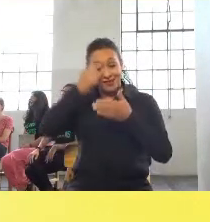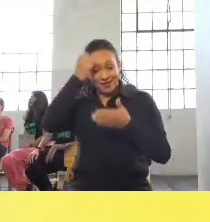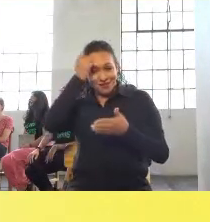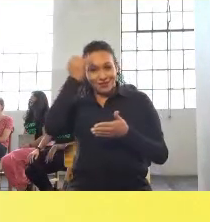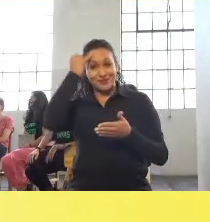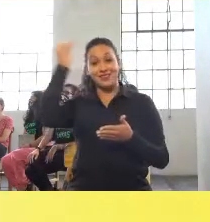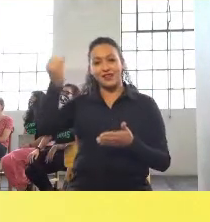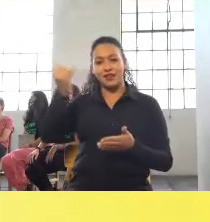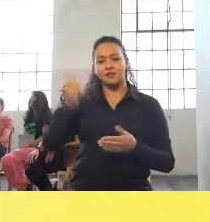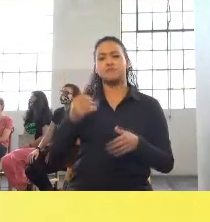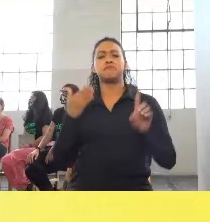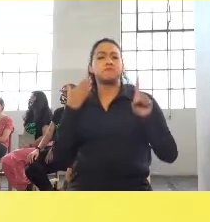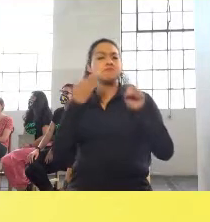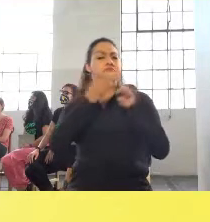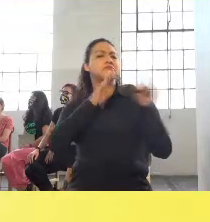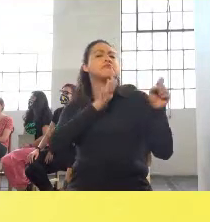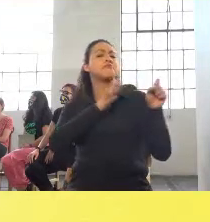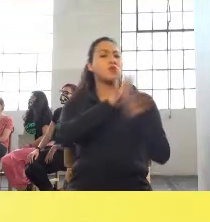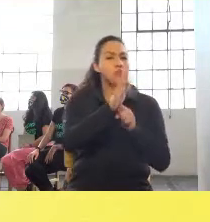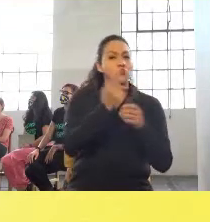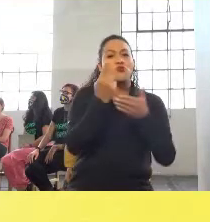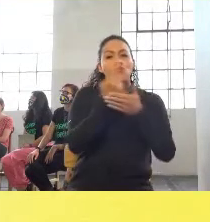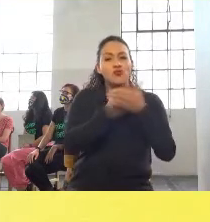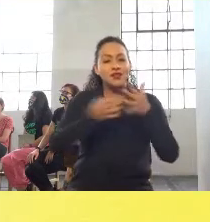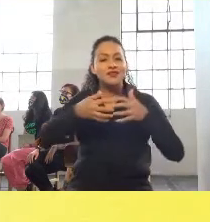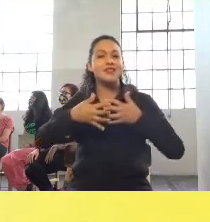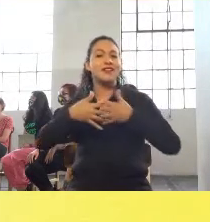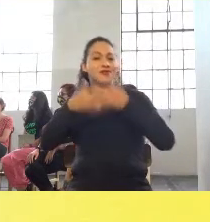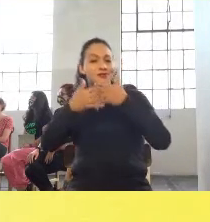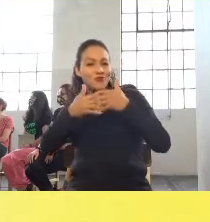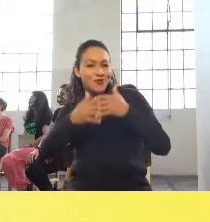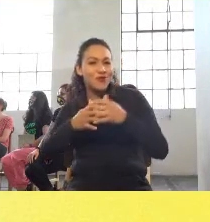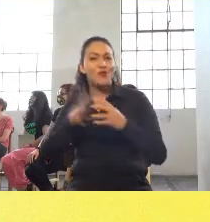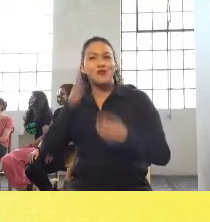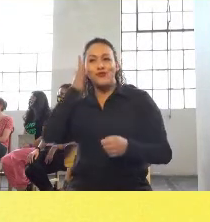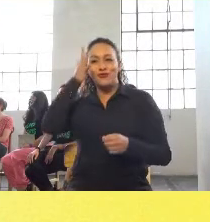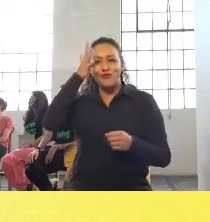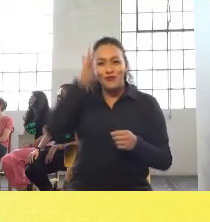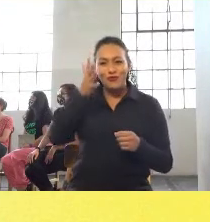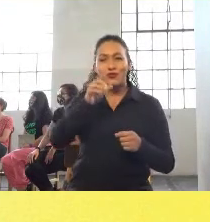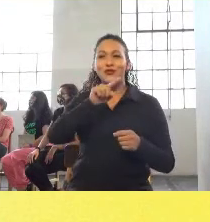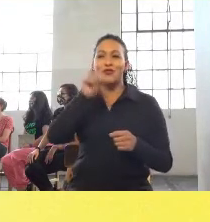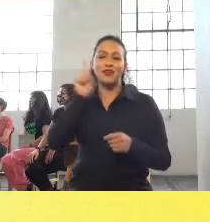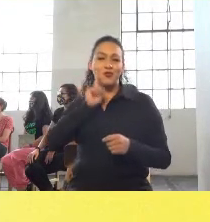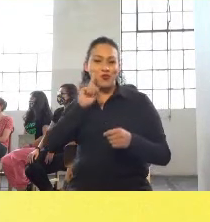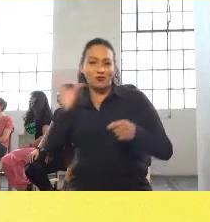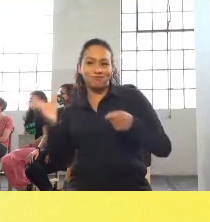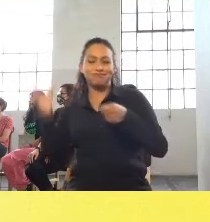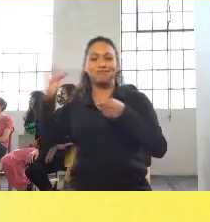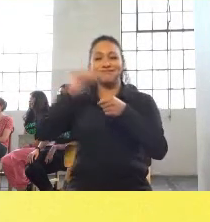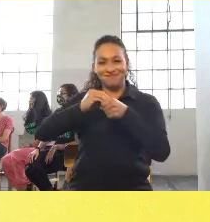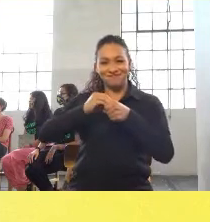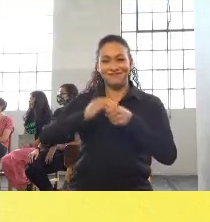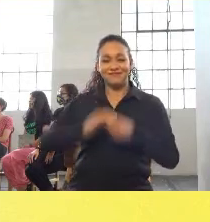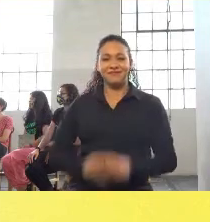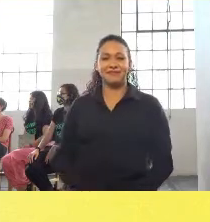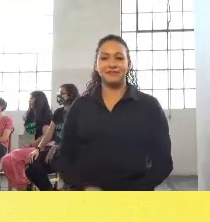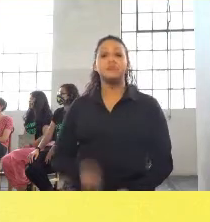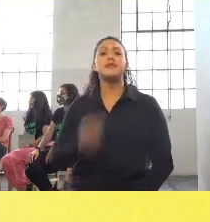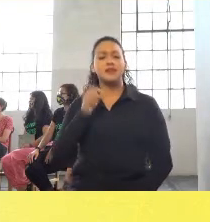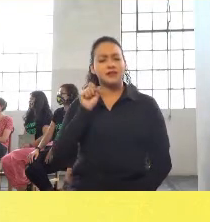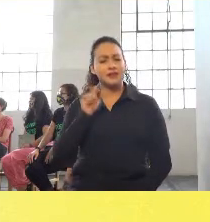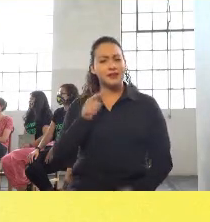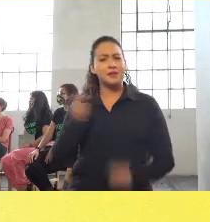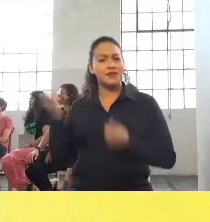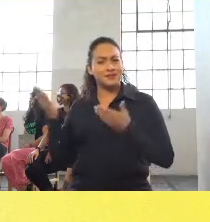nuestro propósito es hacer una industria de diseño mucho más inclusiva y que nos incluya realmente a todos. Y les presento también a Andrea Soler,